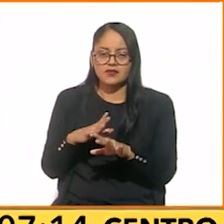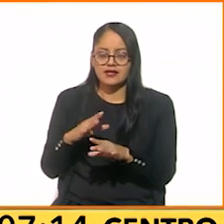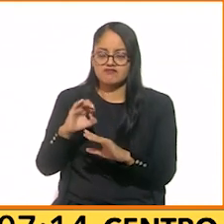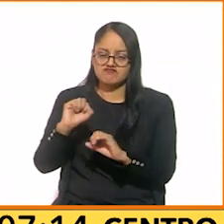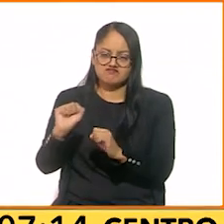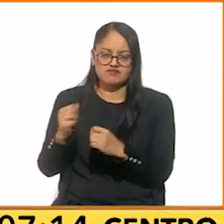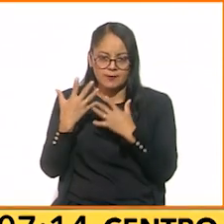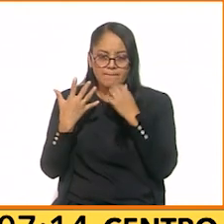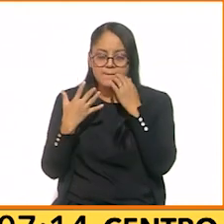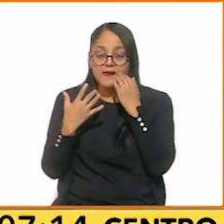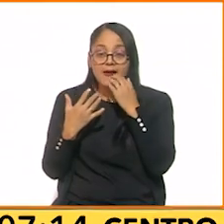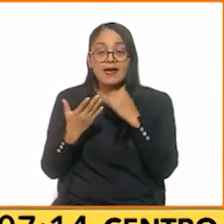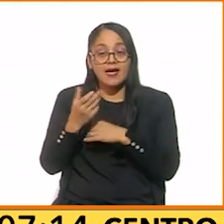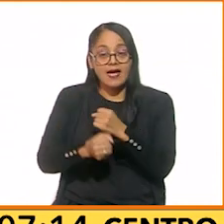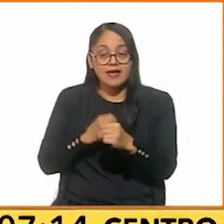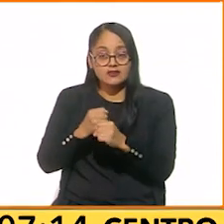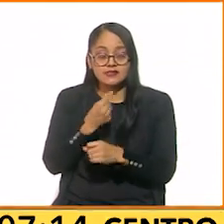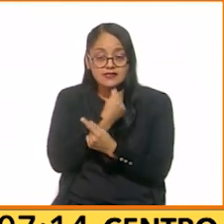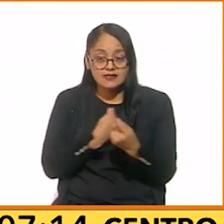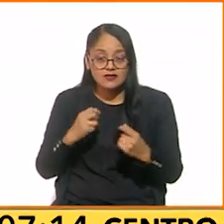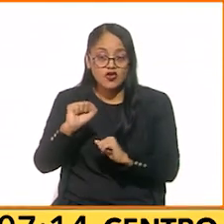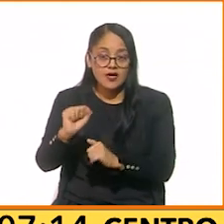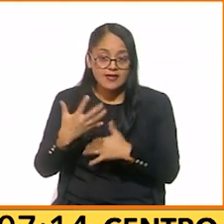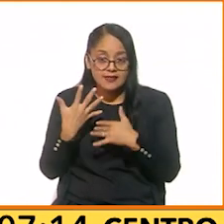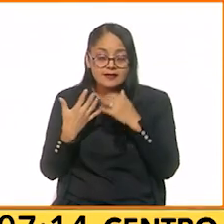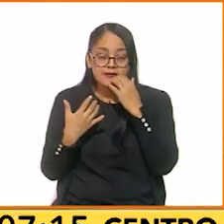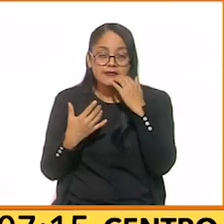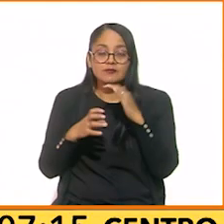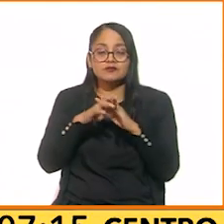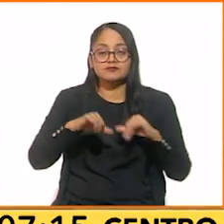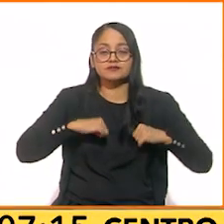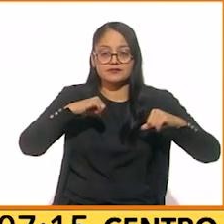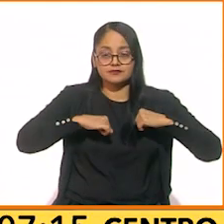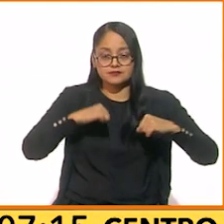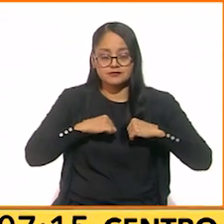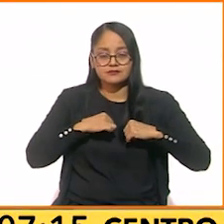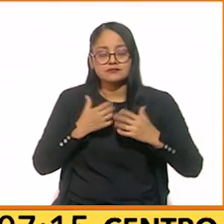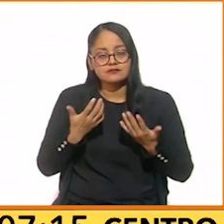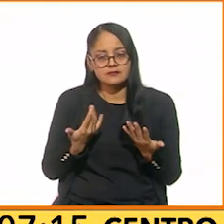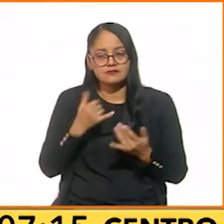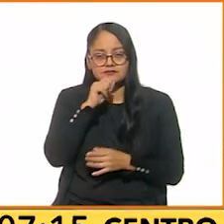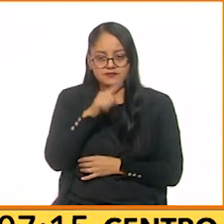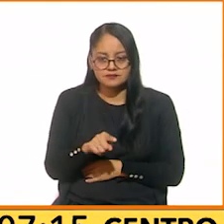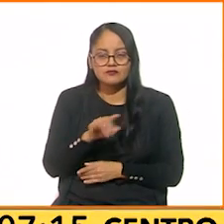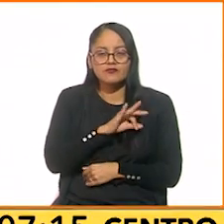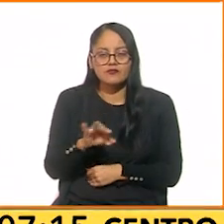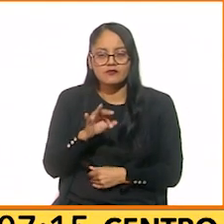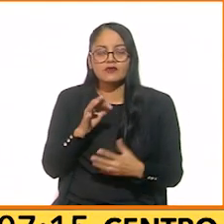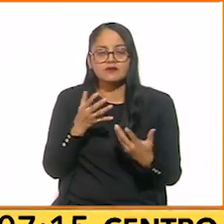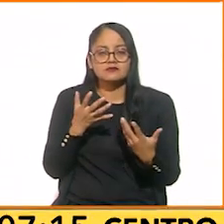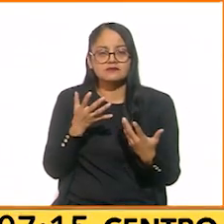abandono que han sufrido en los últimos años las infancias, particularmente las adolescencias, y que también podría encajar un